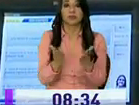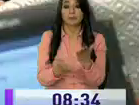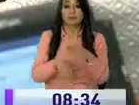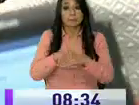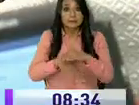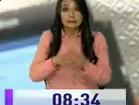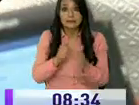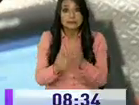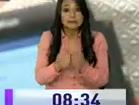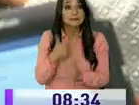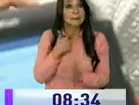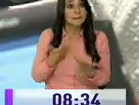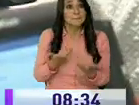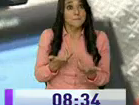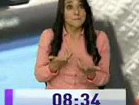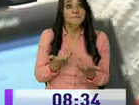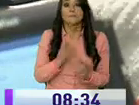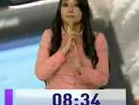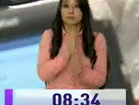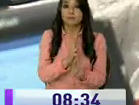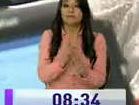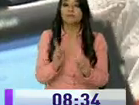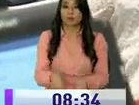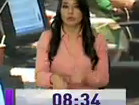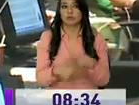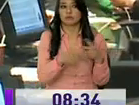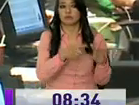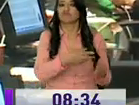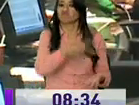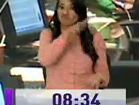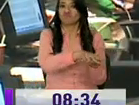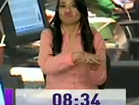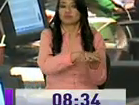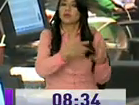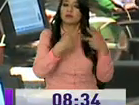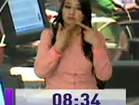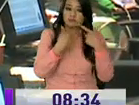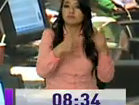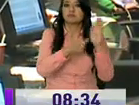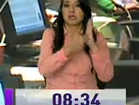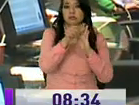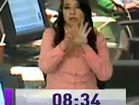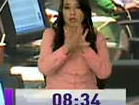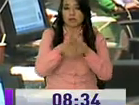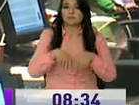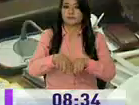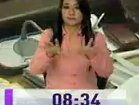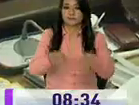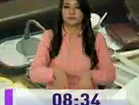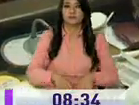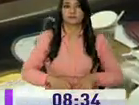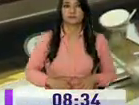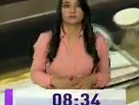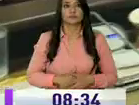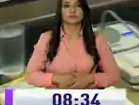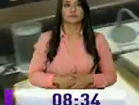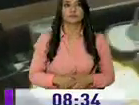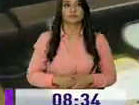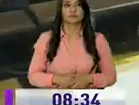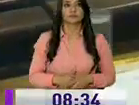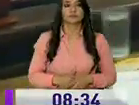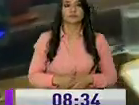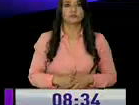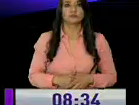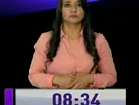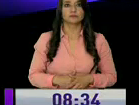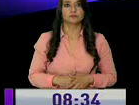no se pronuncian en ese periodo, podría entrar en vigencia a través del Ministerio de la Ley. En Quito informó Andrea